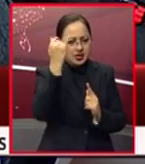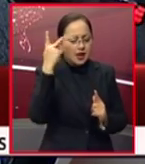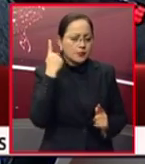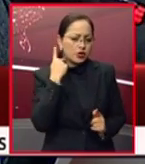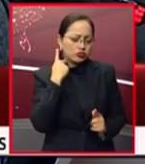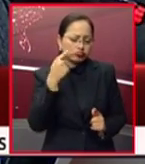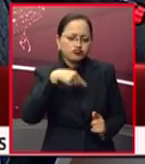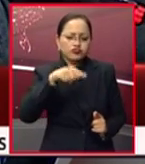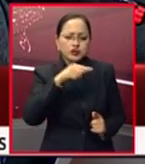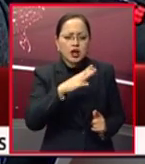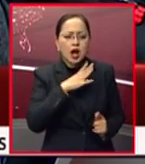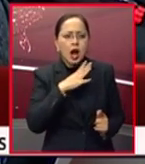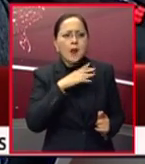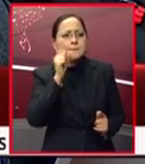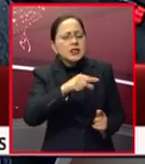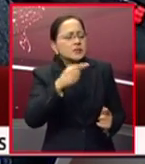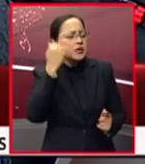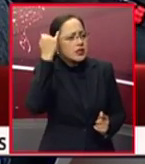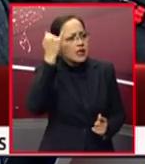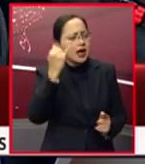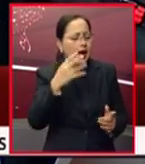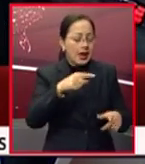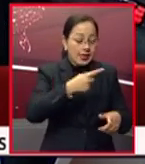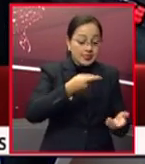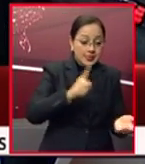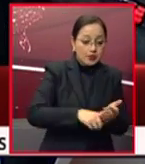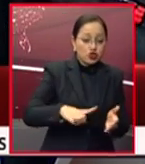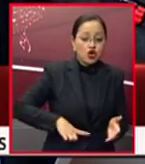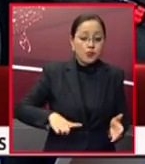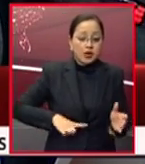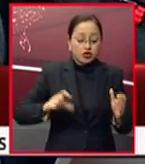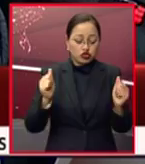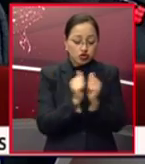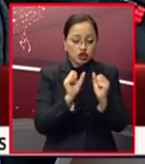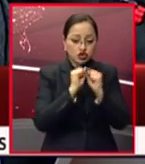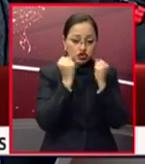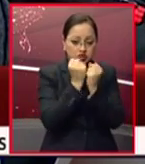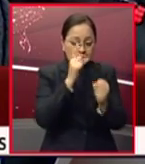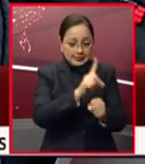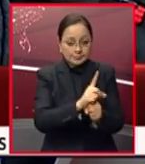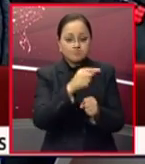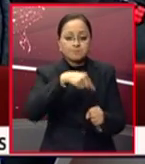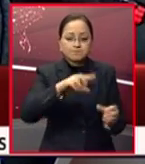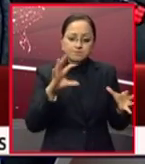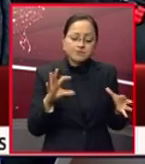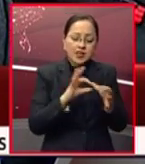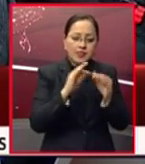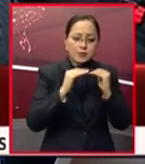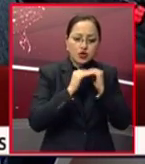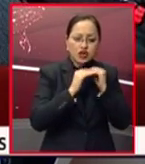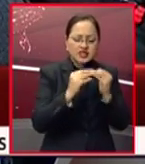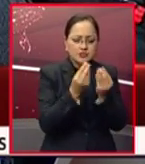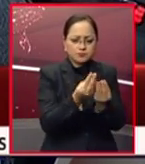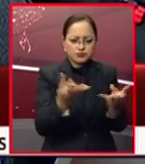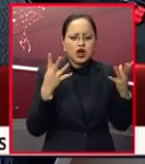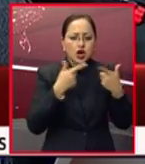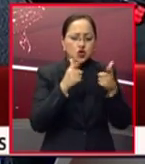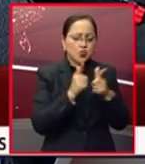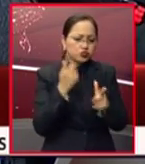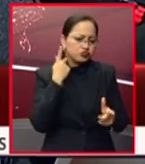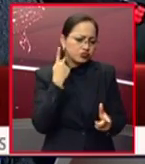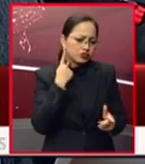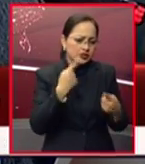se mantenía la idea de un Estado social, en la democracia pluralista, que yo considero